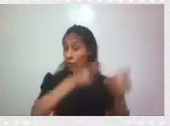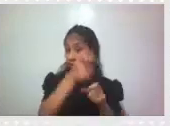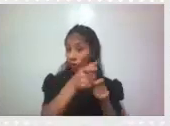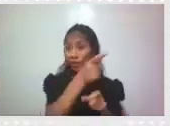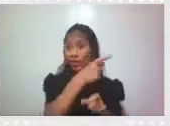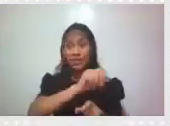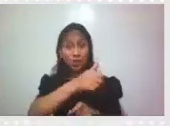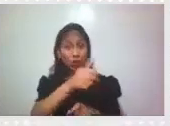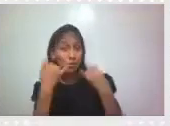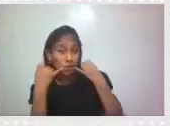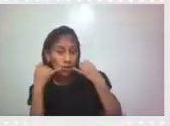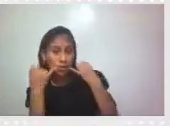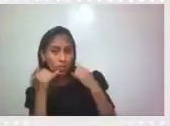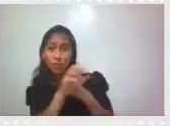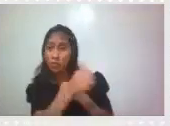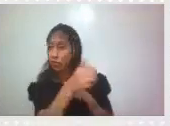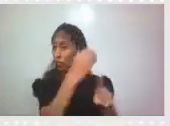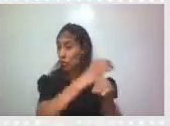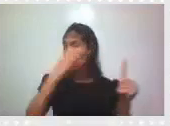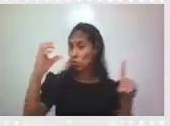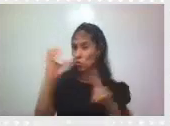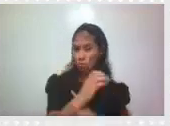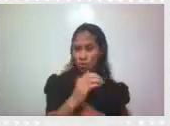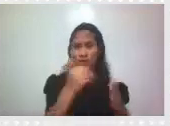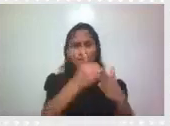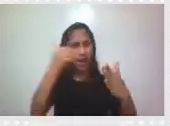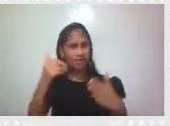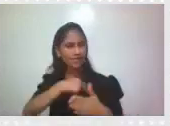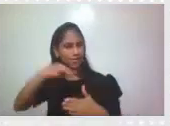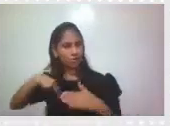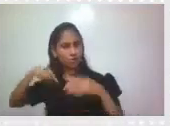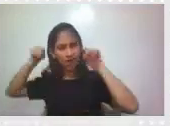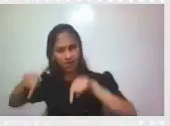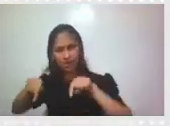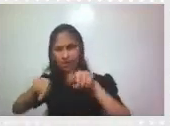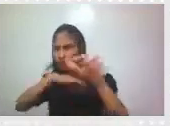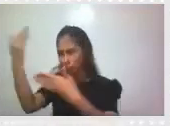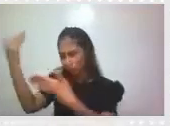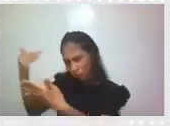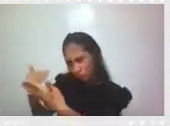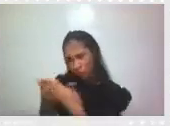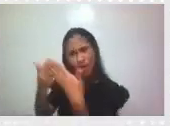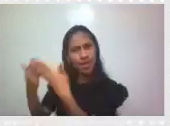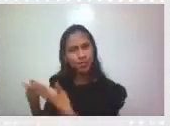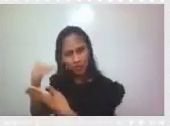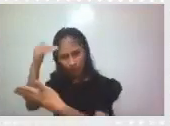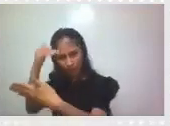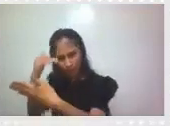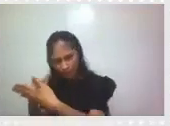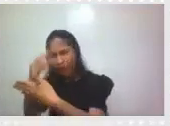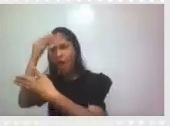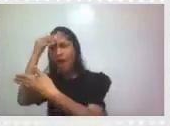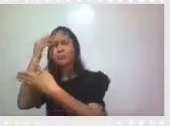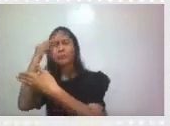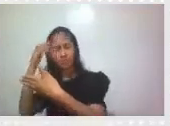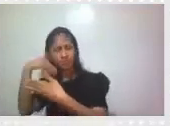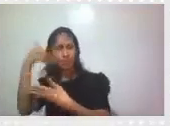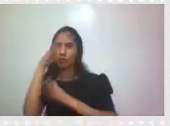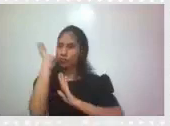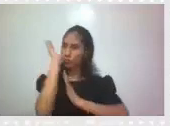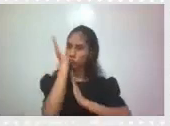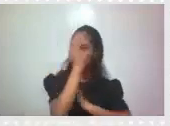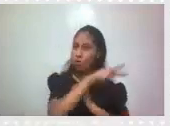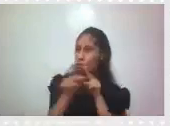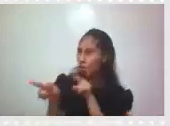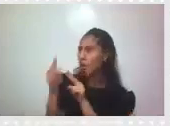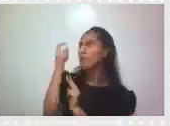mejores herramientas a transmitir los contenidos que, como SENACE, tenemos que brindar. Nos fijamos mucho